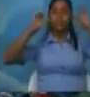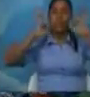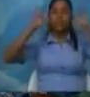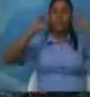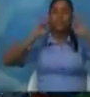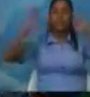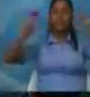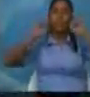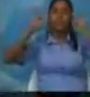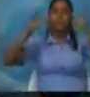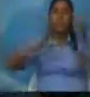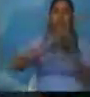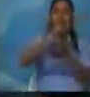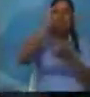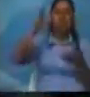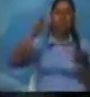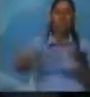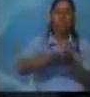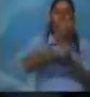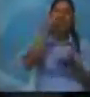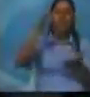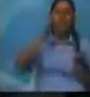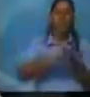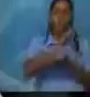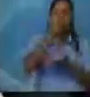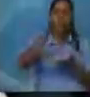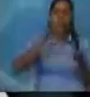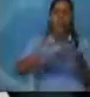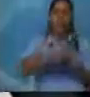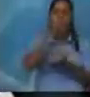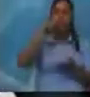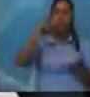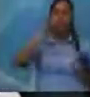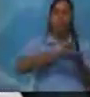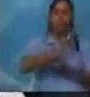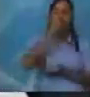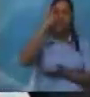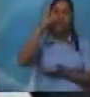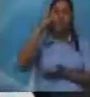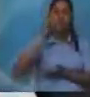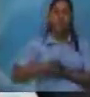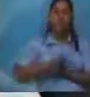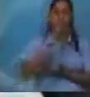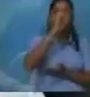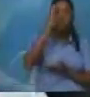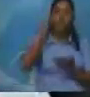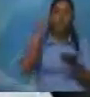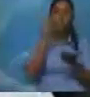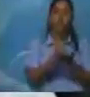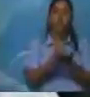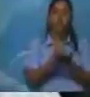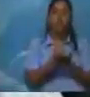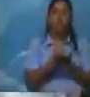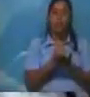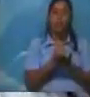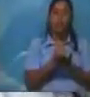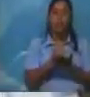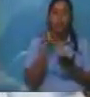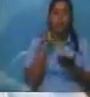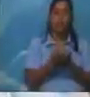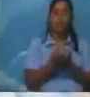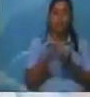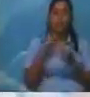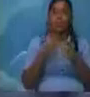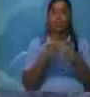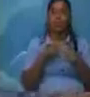a Dios gloria a Dios Gloria a Dios Gloria a Dios Gloria a Dios zúmbale Henry